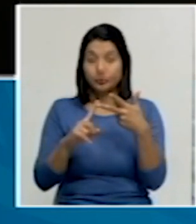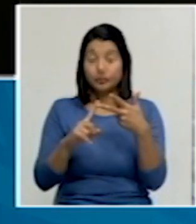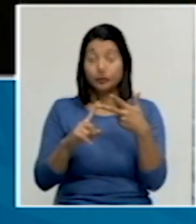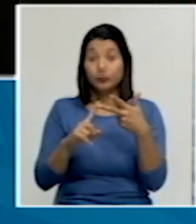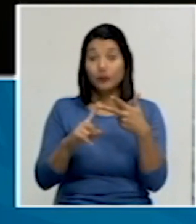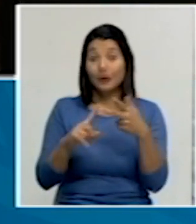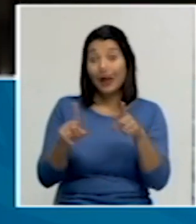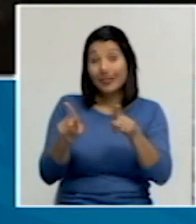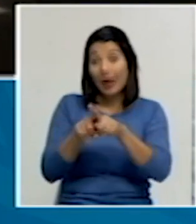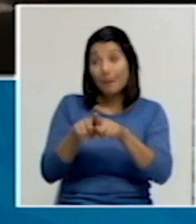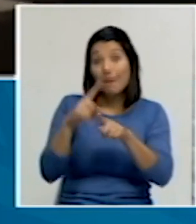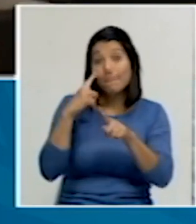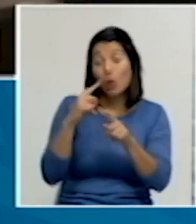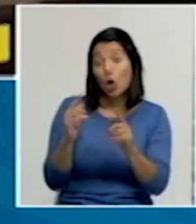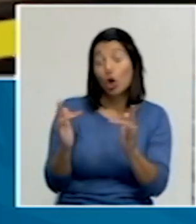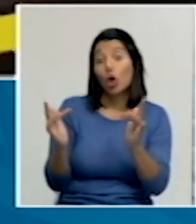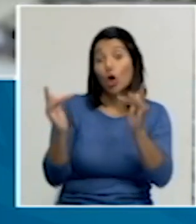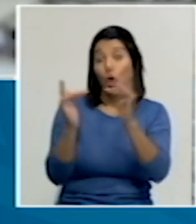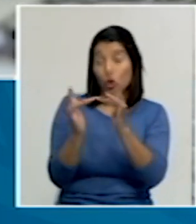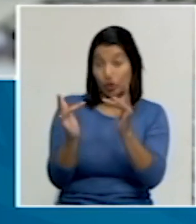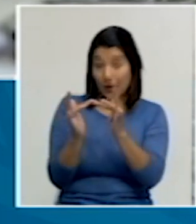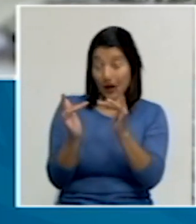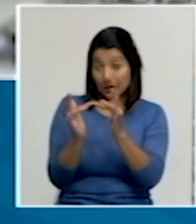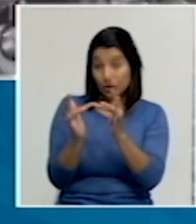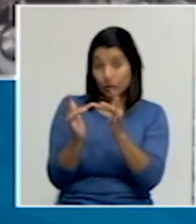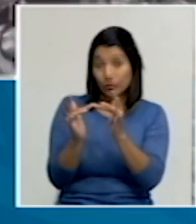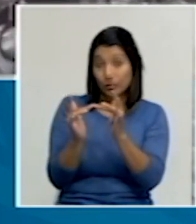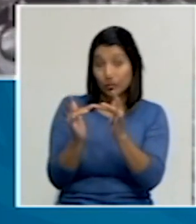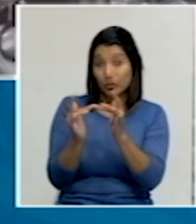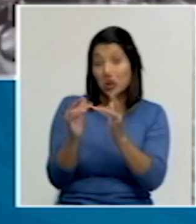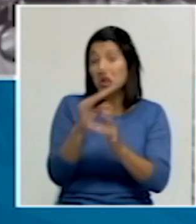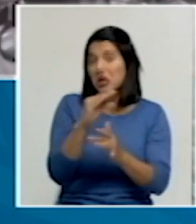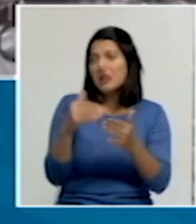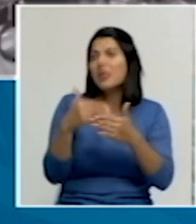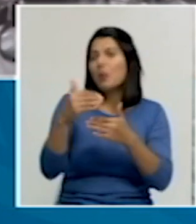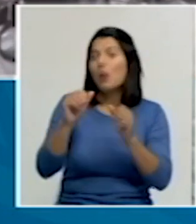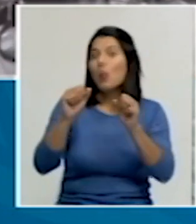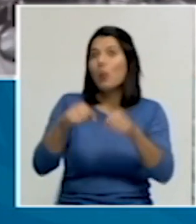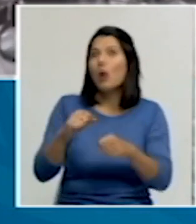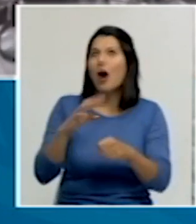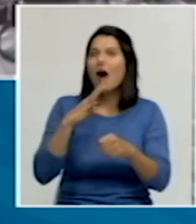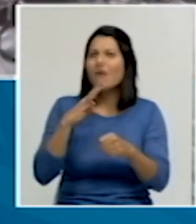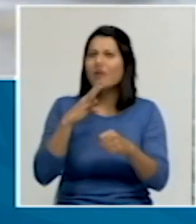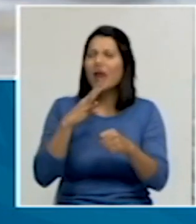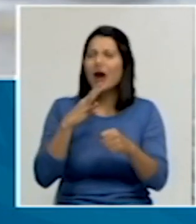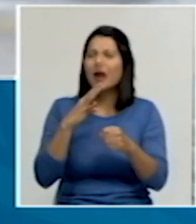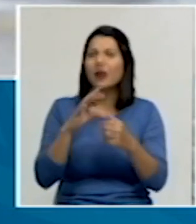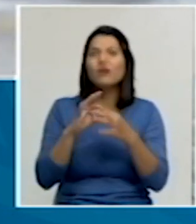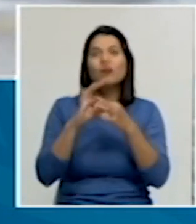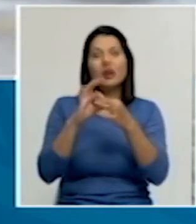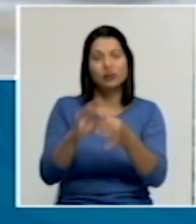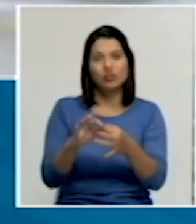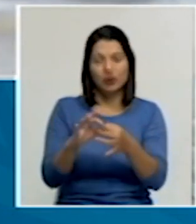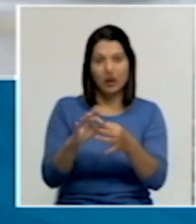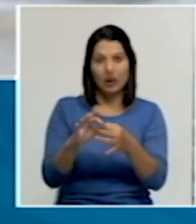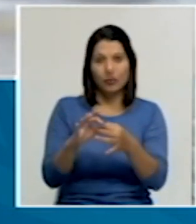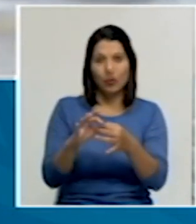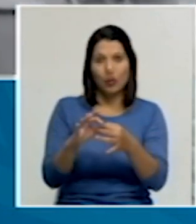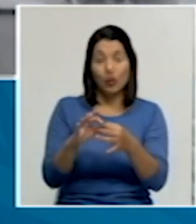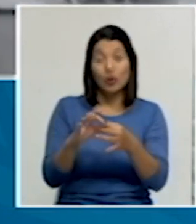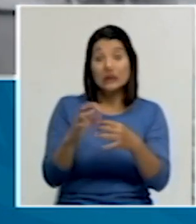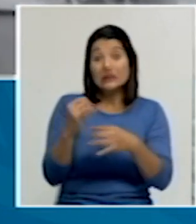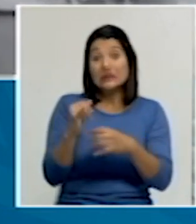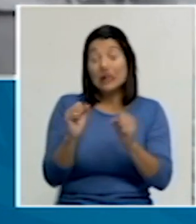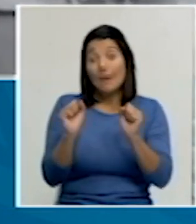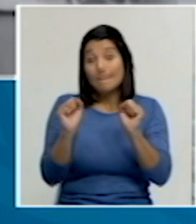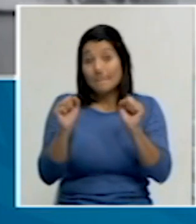a través de contacto cercano, y ahora tal vez podemos hablar un poco de mucho de lo que se ha hablado sobre la posibilidad